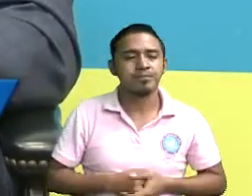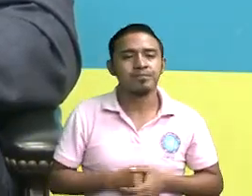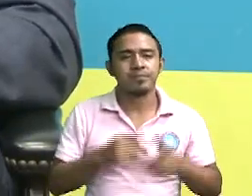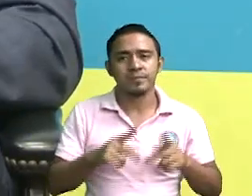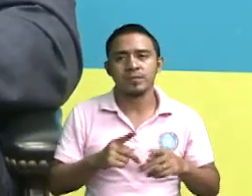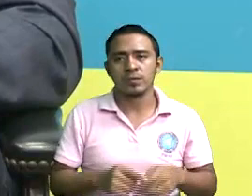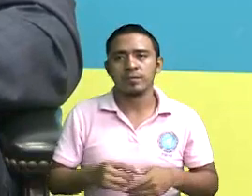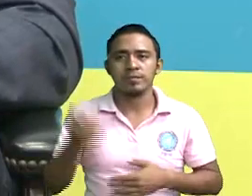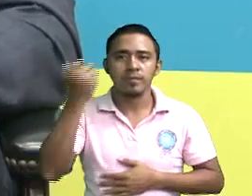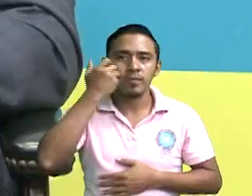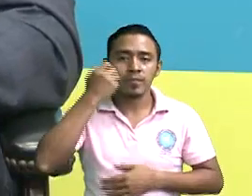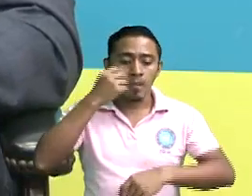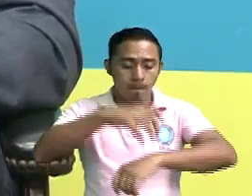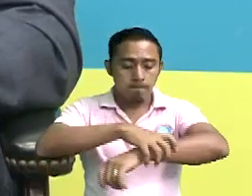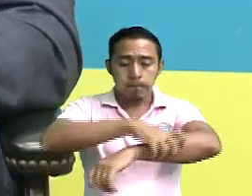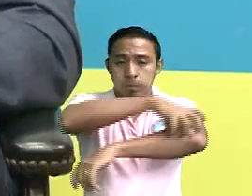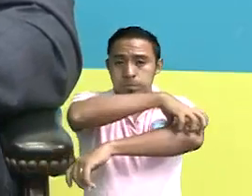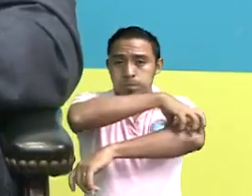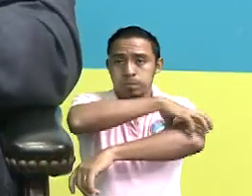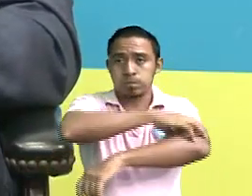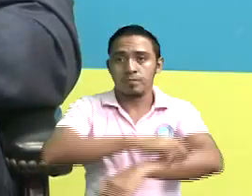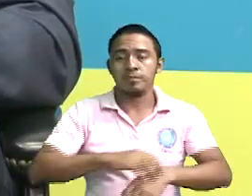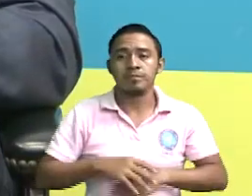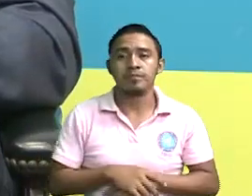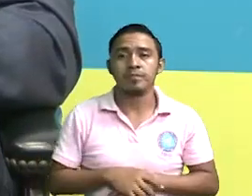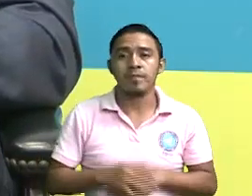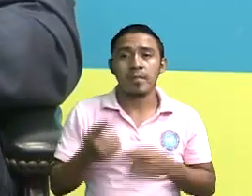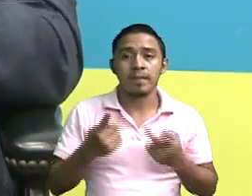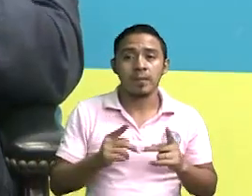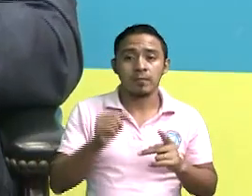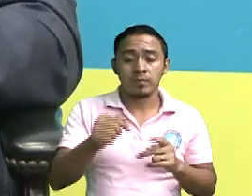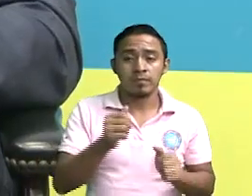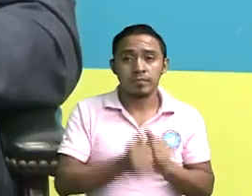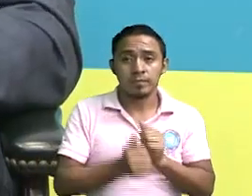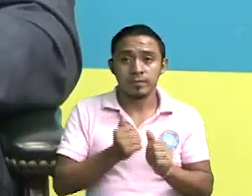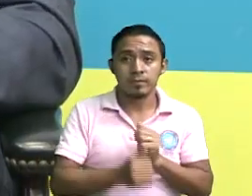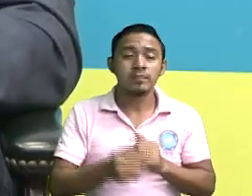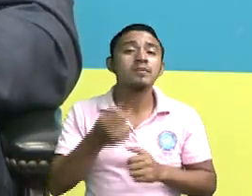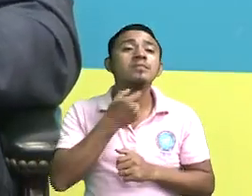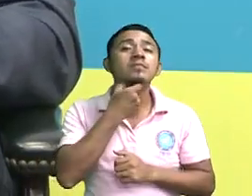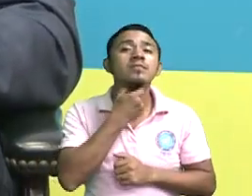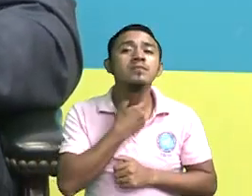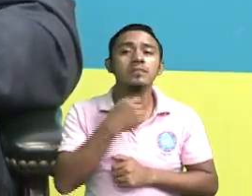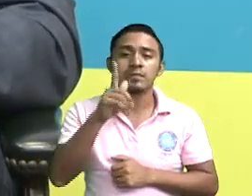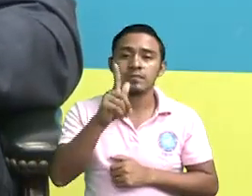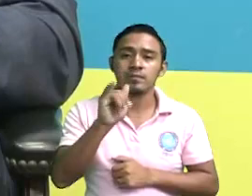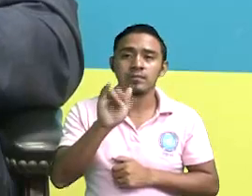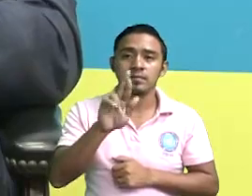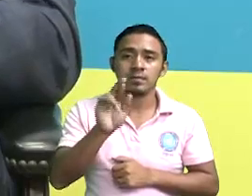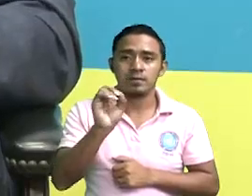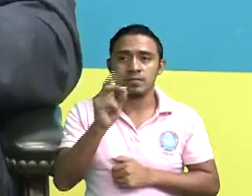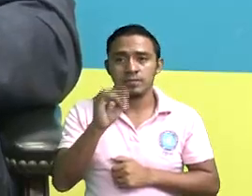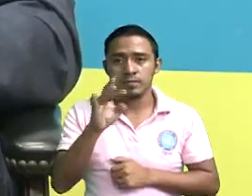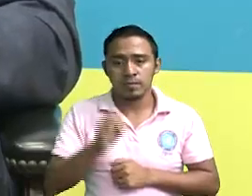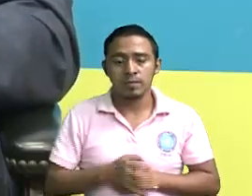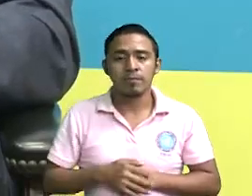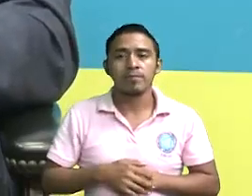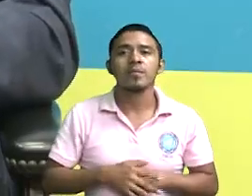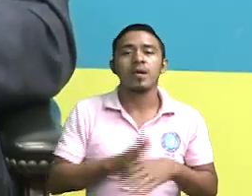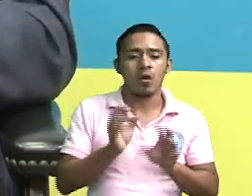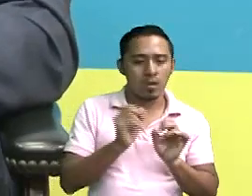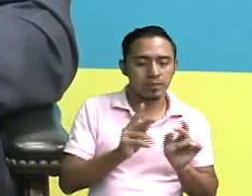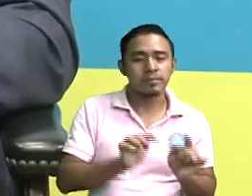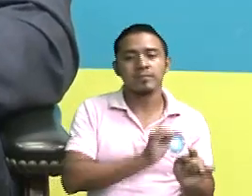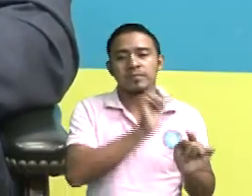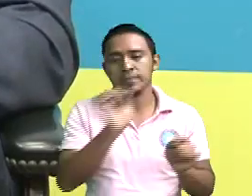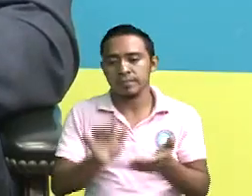llega con una enfermedad del músculo y la causa es por un trastorno tiroideo, el tratamiento va a ser darle tratamiento para